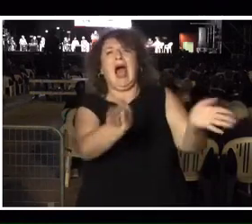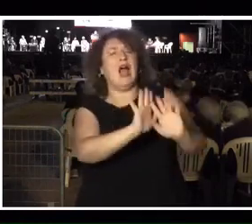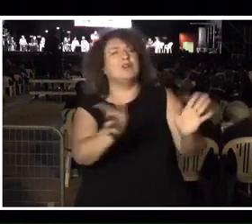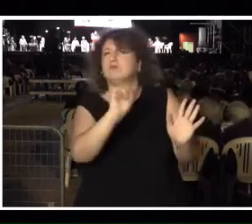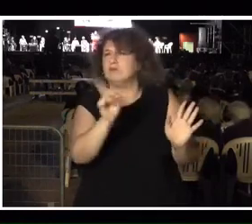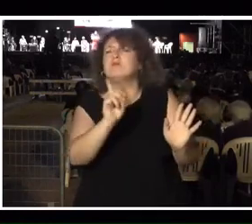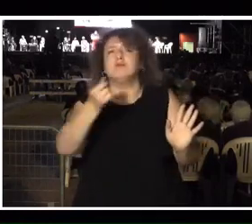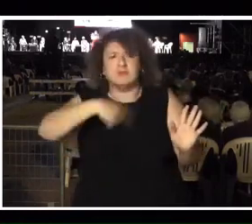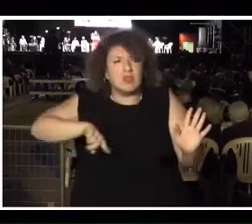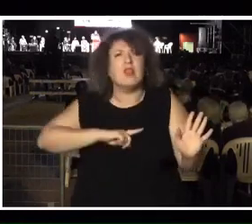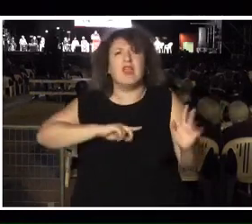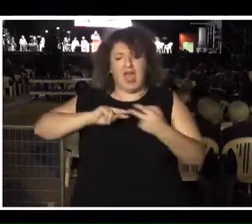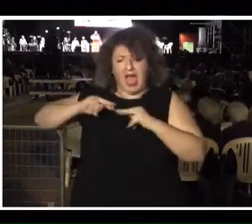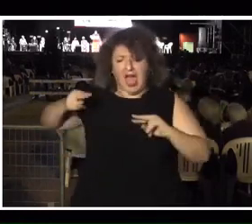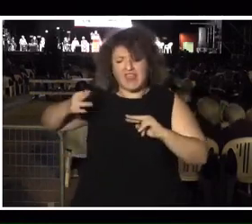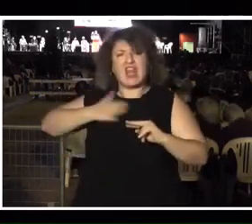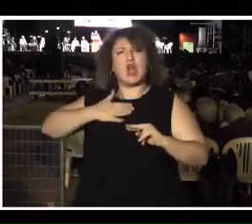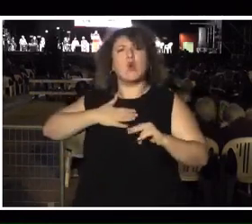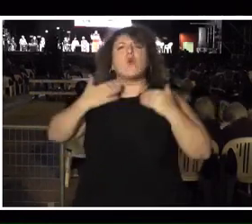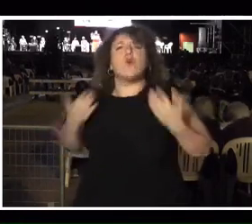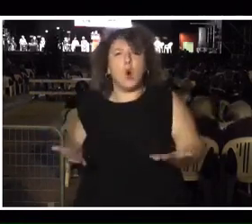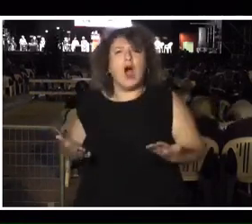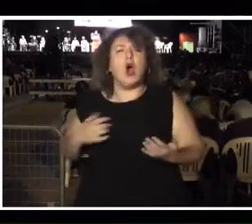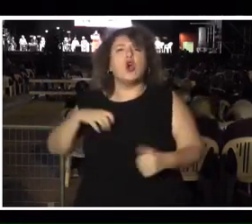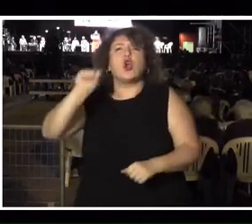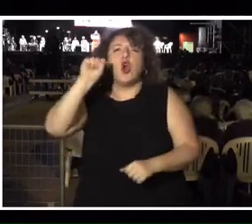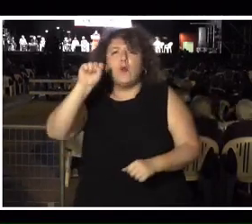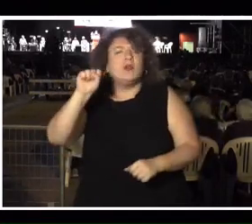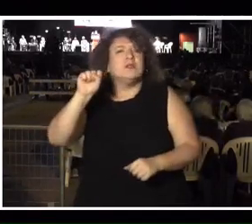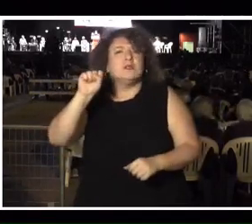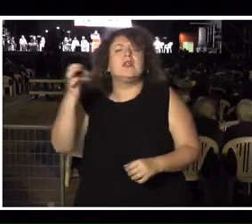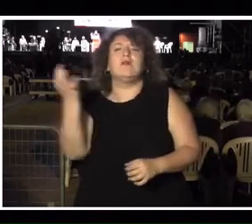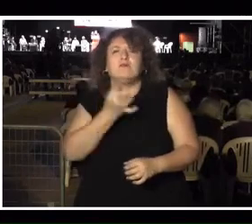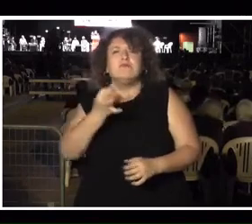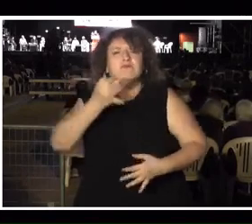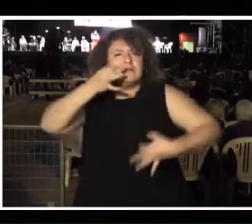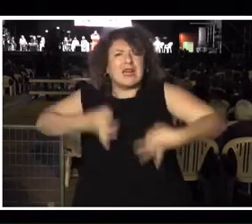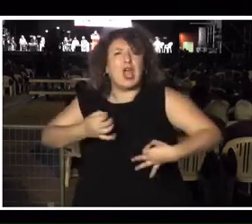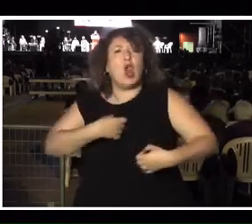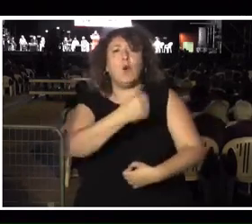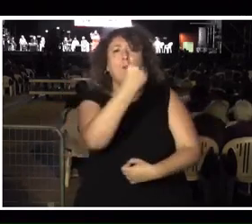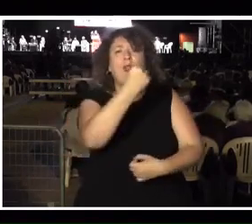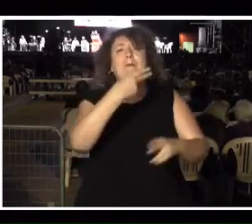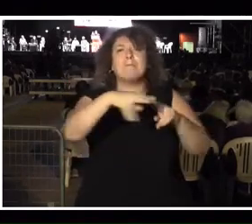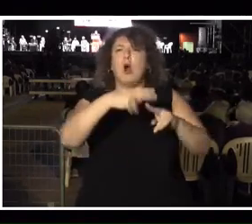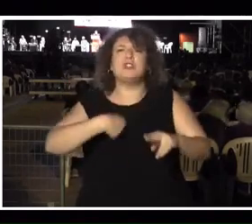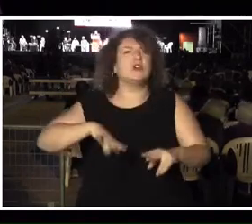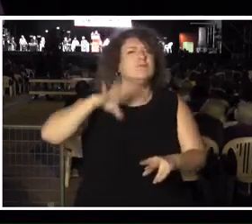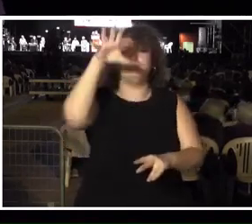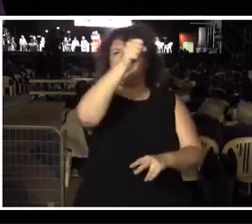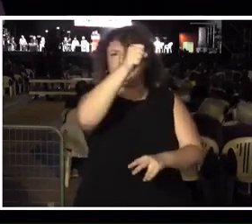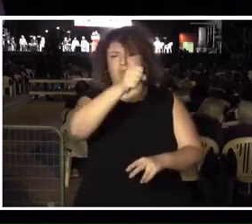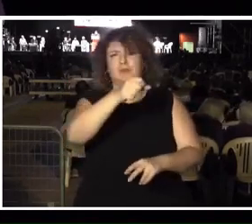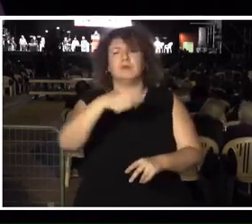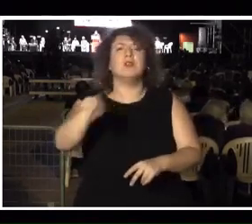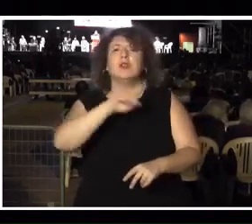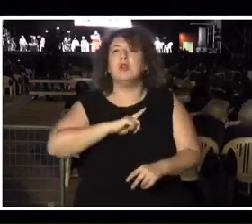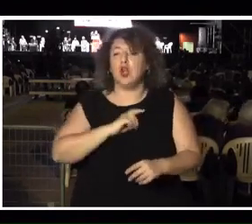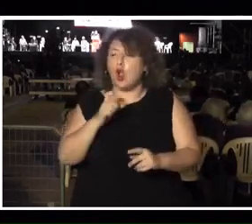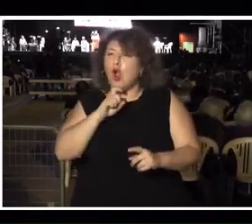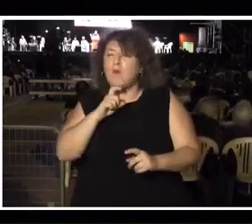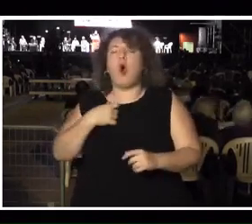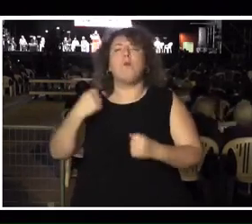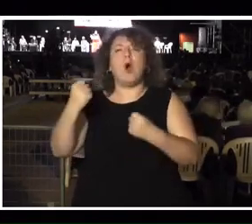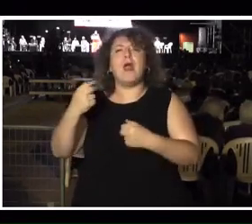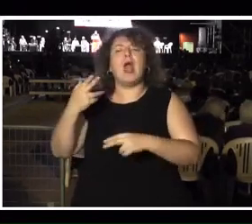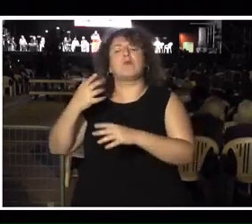con el auténtico ADN de las comunistas, que no es otro que la disputa real por el poder político a través de la construcción de poder popular,